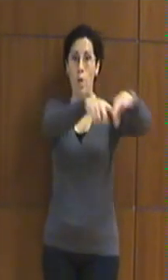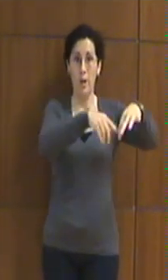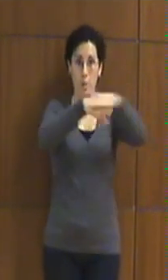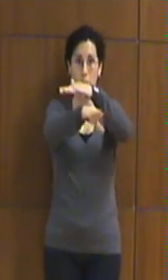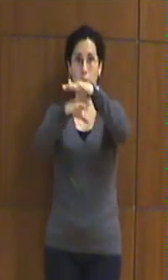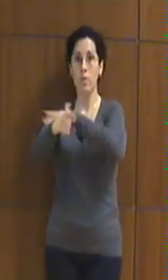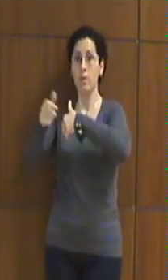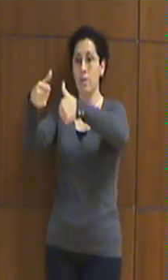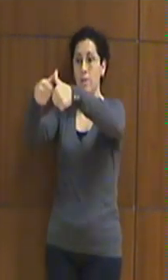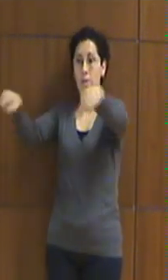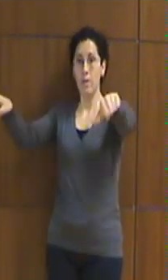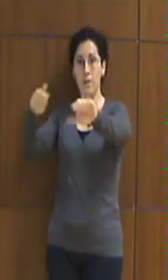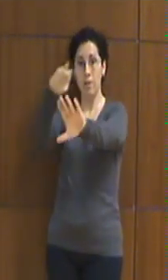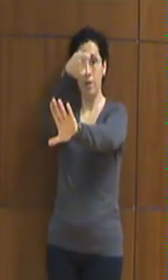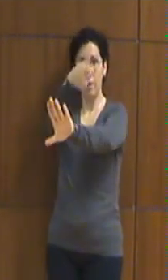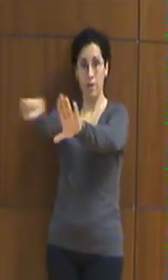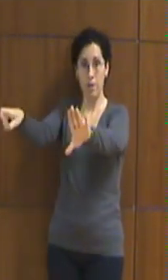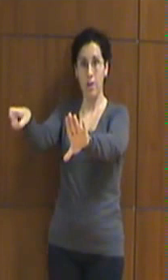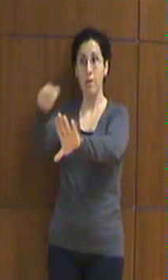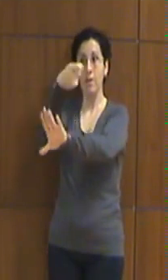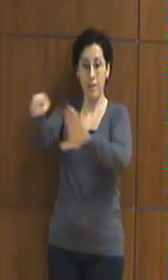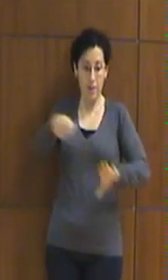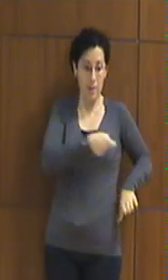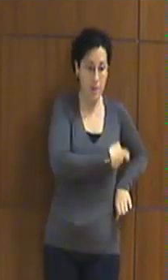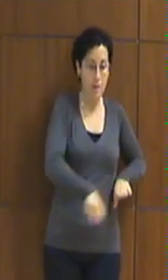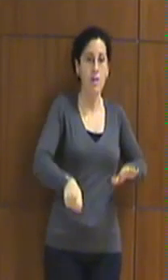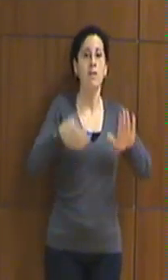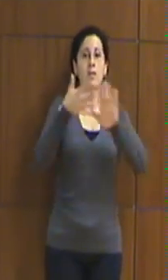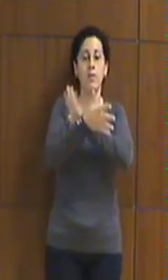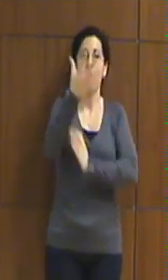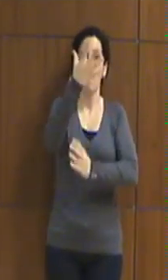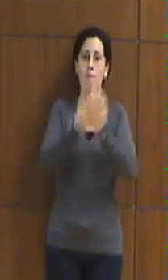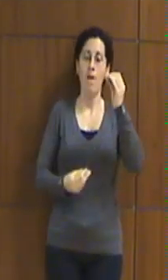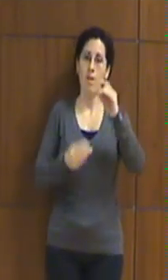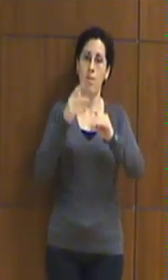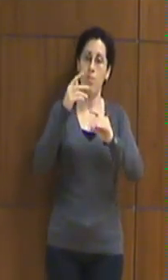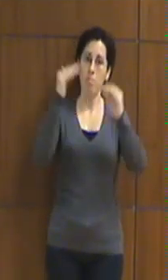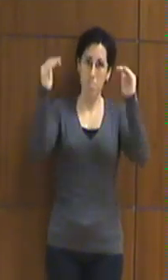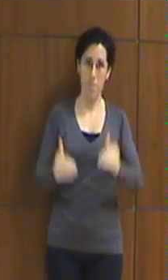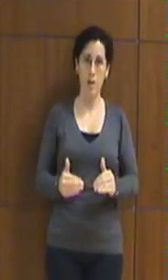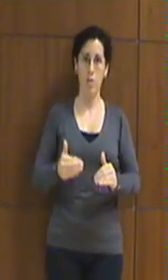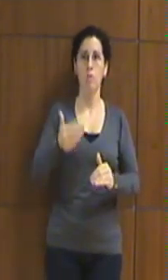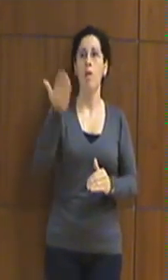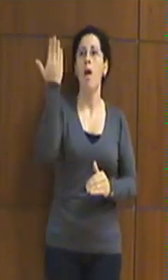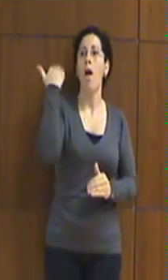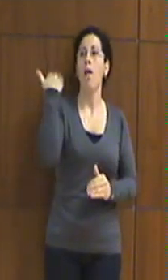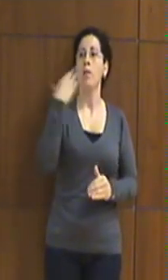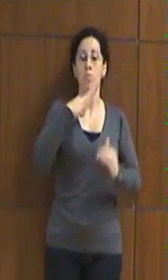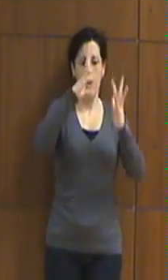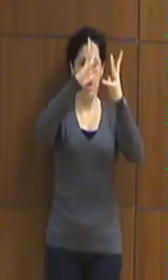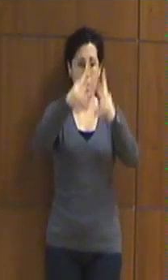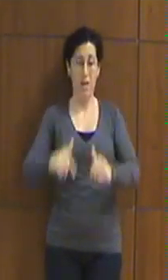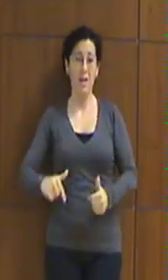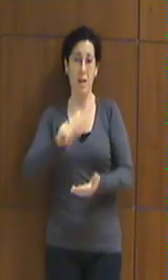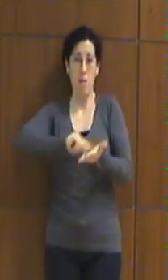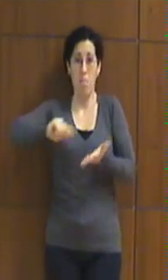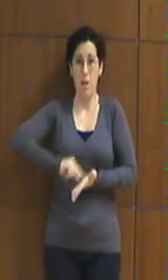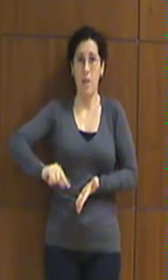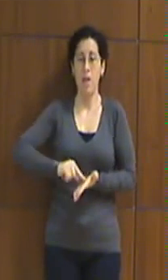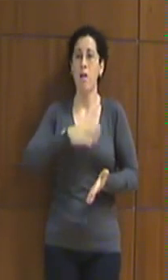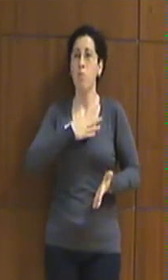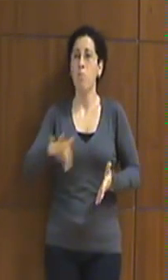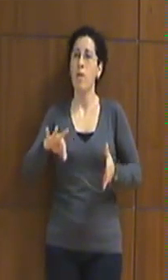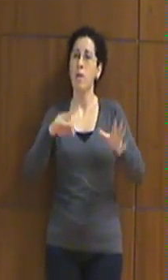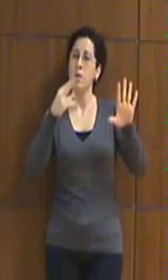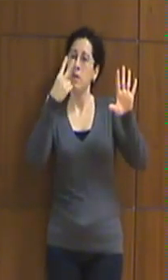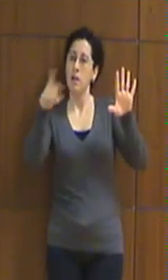hemos conseguido una disminución de los fallos. Antes había una fiabilidad del inventario de un 80, un